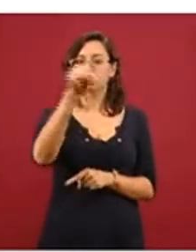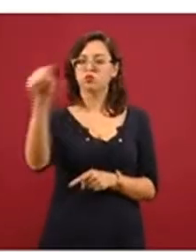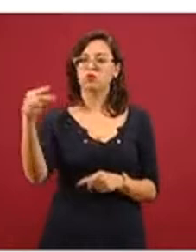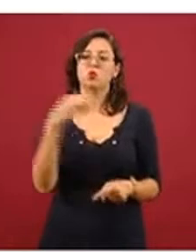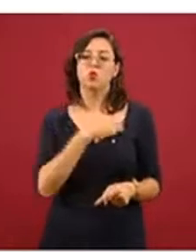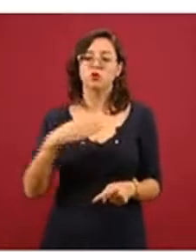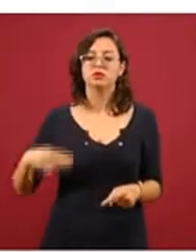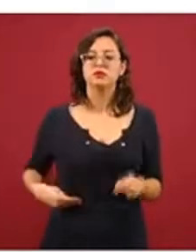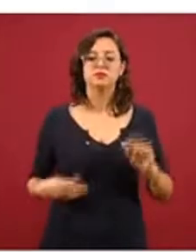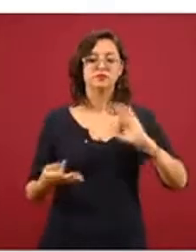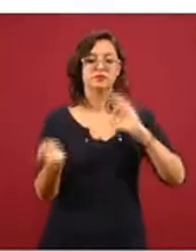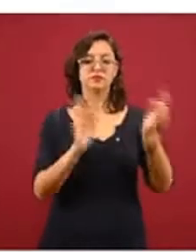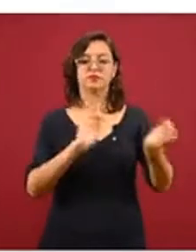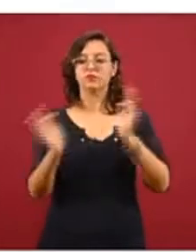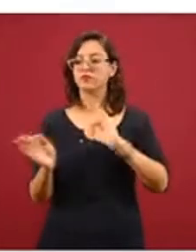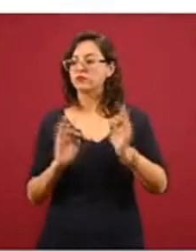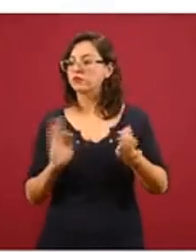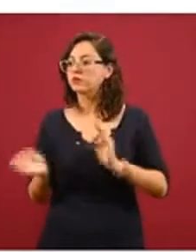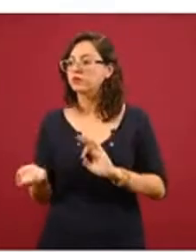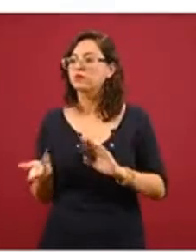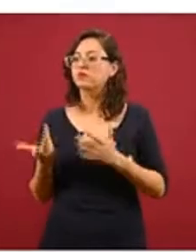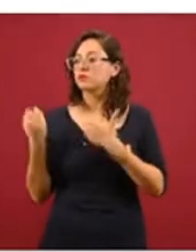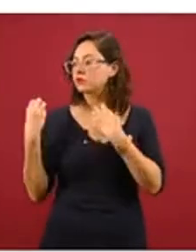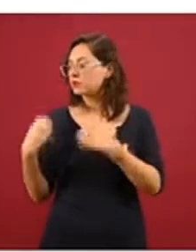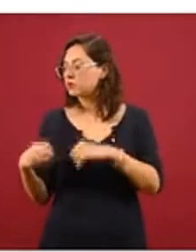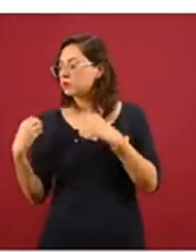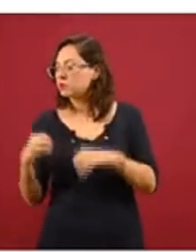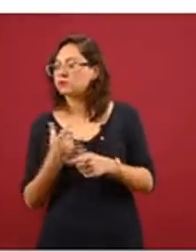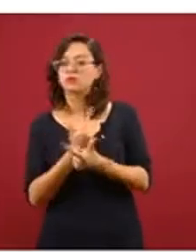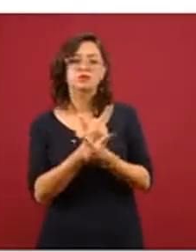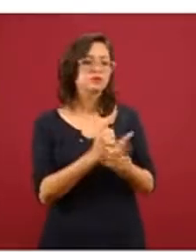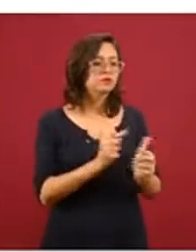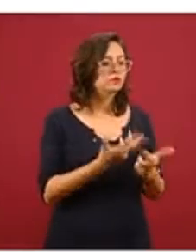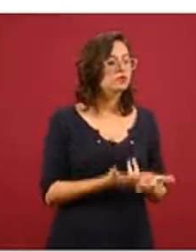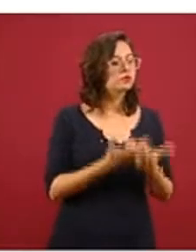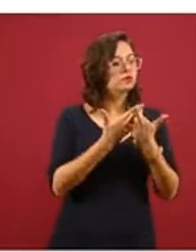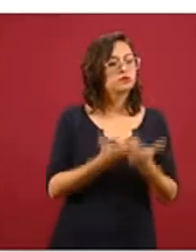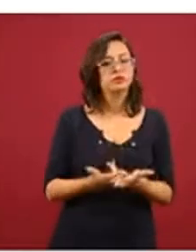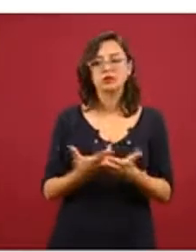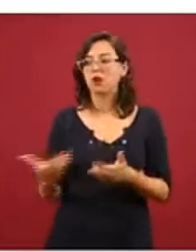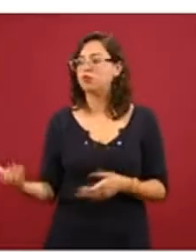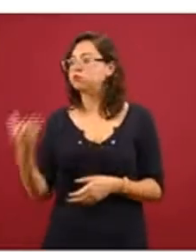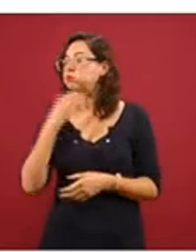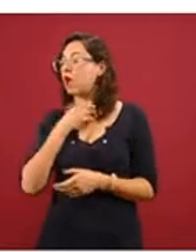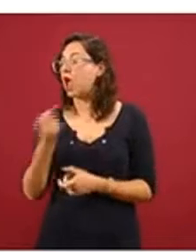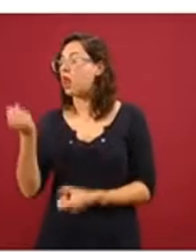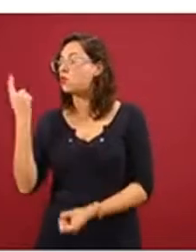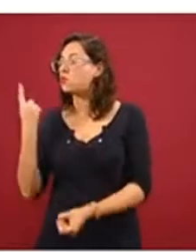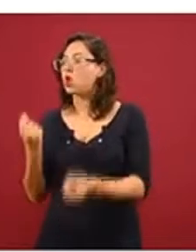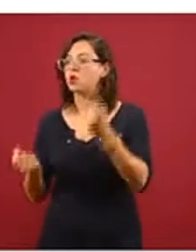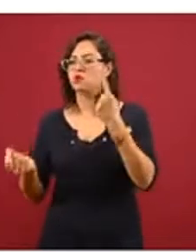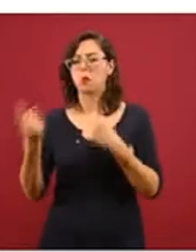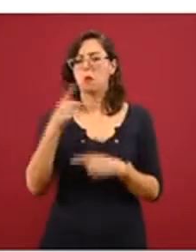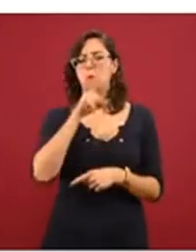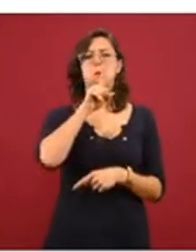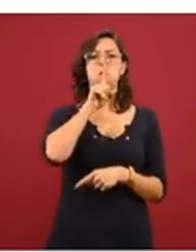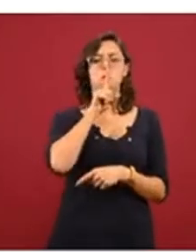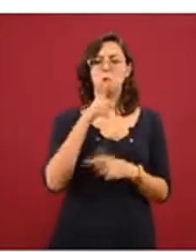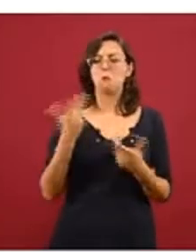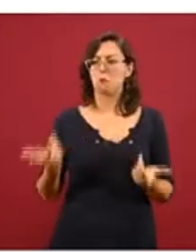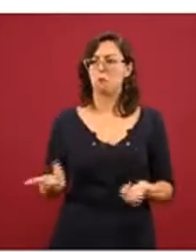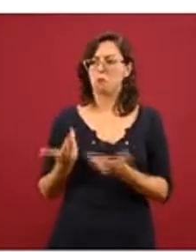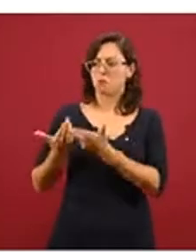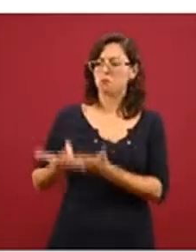locales, para ver si la fluctuación entre la ocupación y la disponibilidad no llegara a saturar alguna de sus unidades, y eso